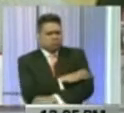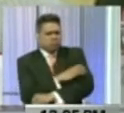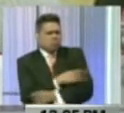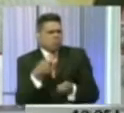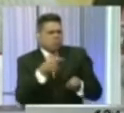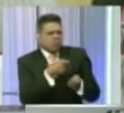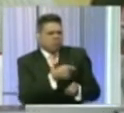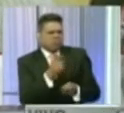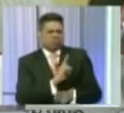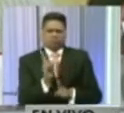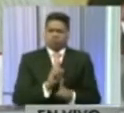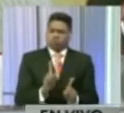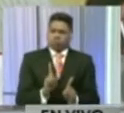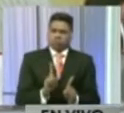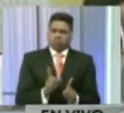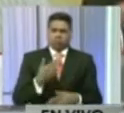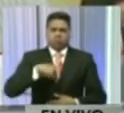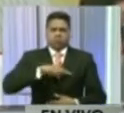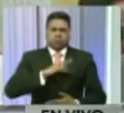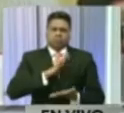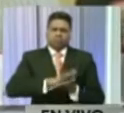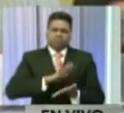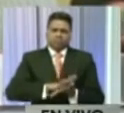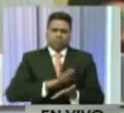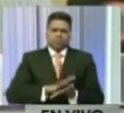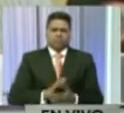Y ustedes lo saben.